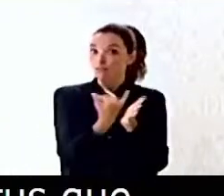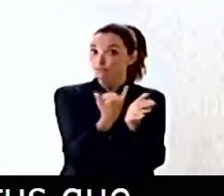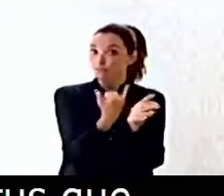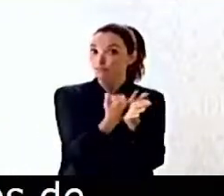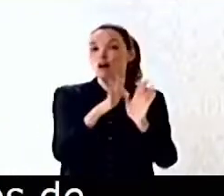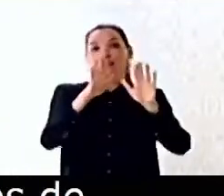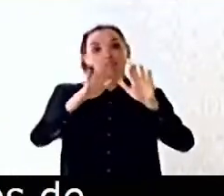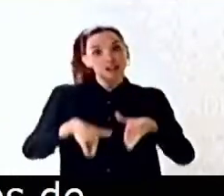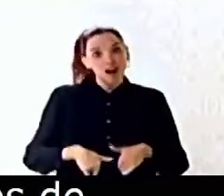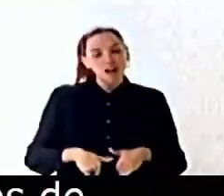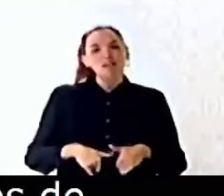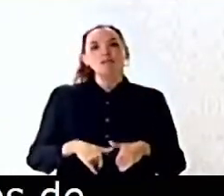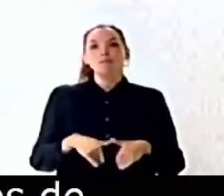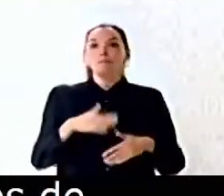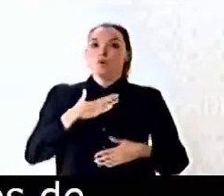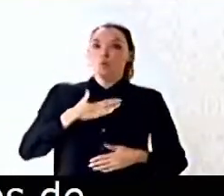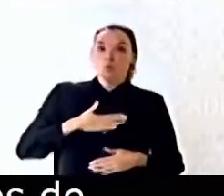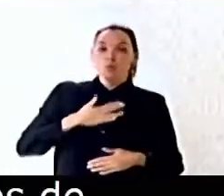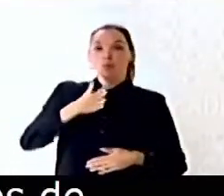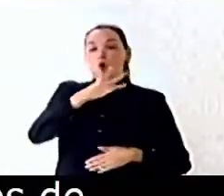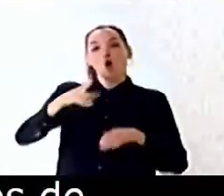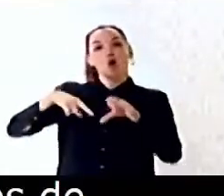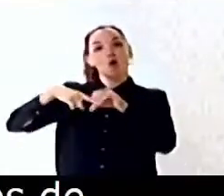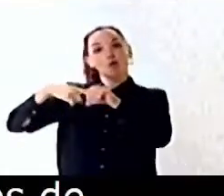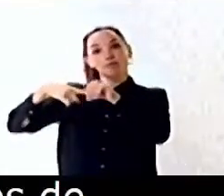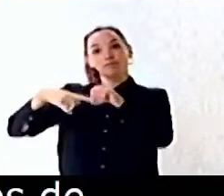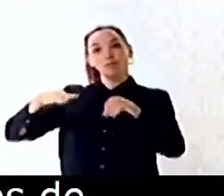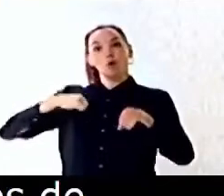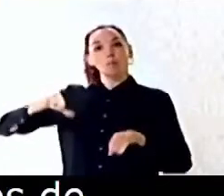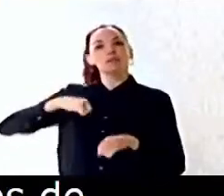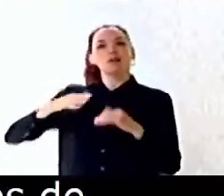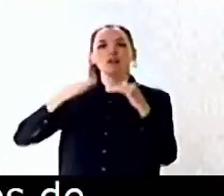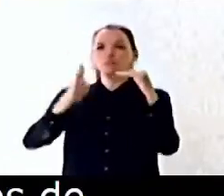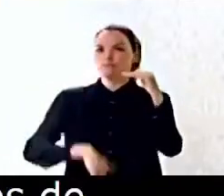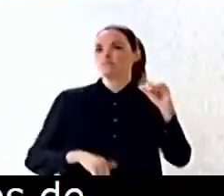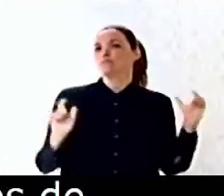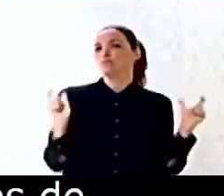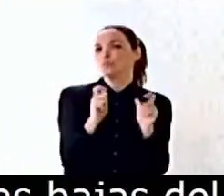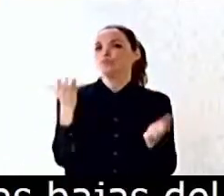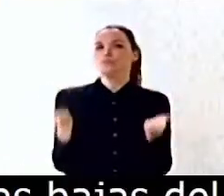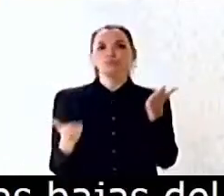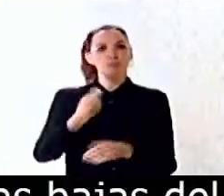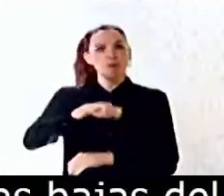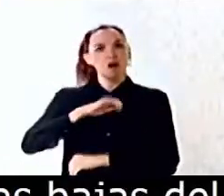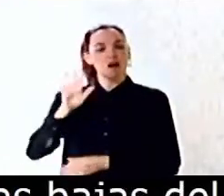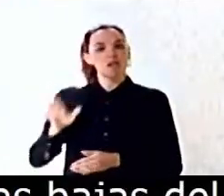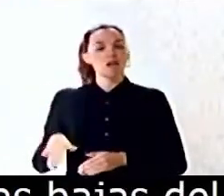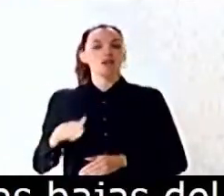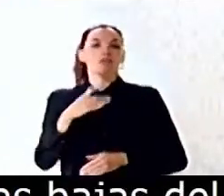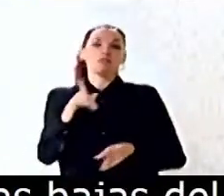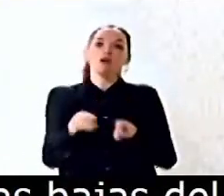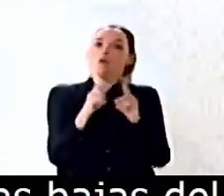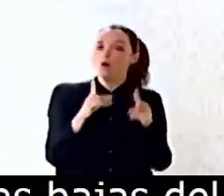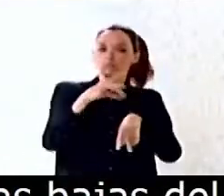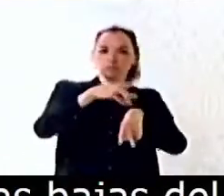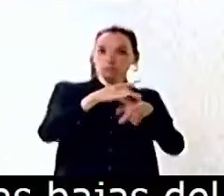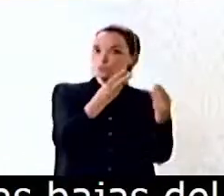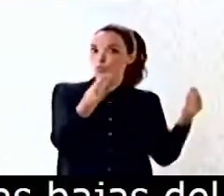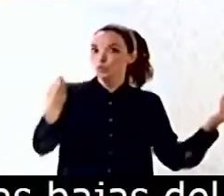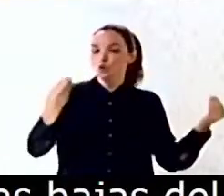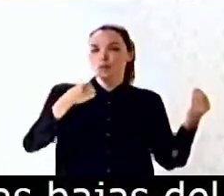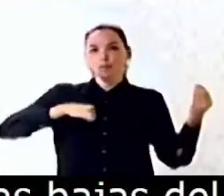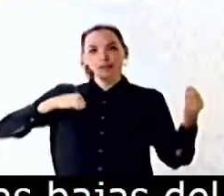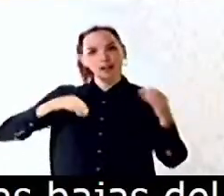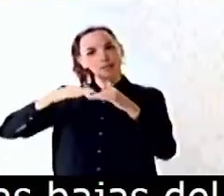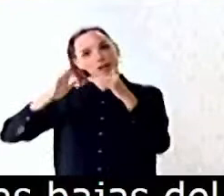ocupación de las más bajas del país durante todo el tiempo, a pesar de cifras de incidencia muy altas, y eso significa que hemos